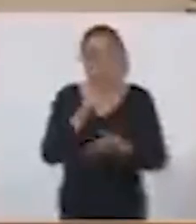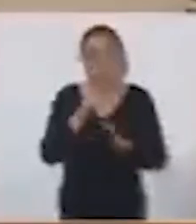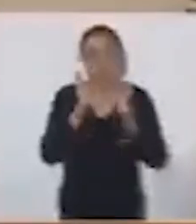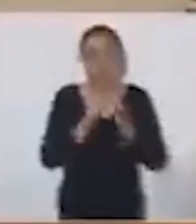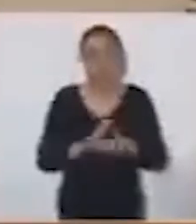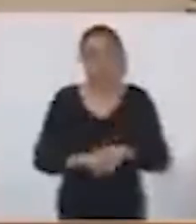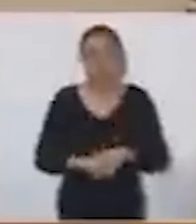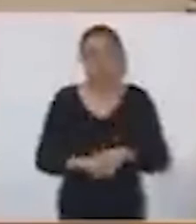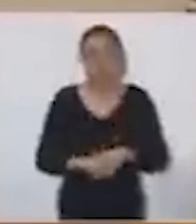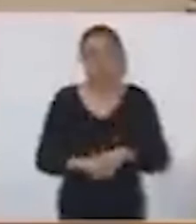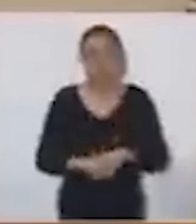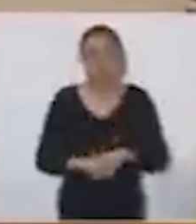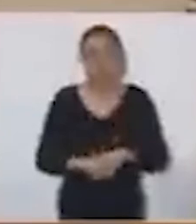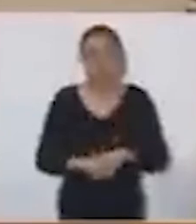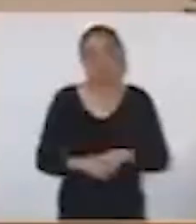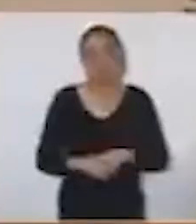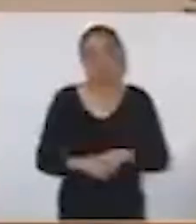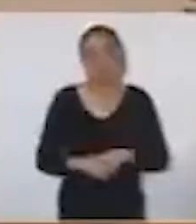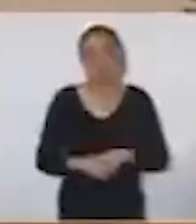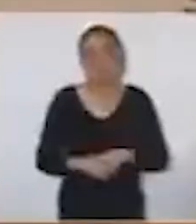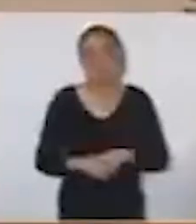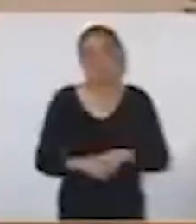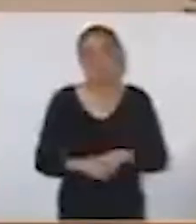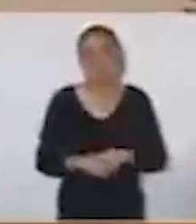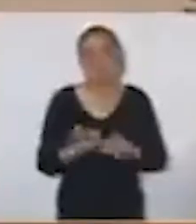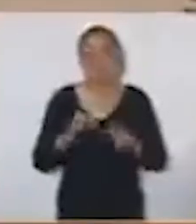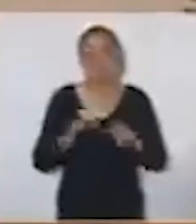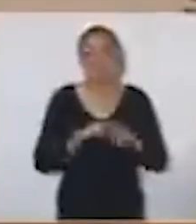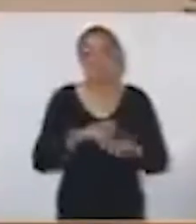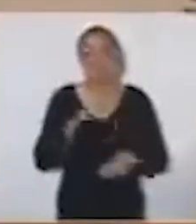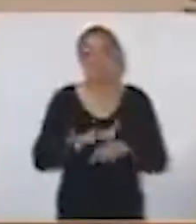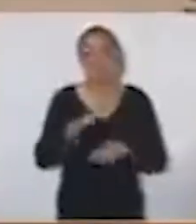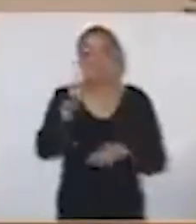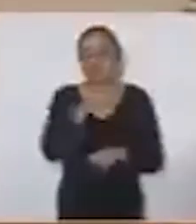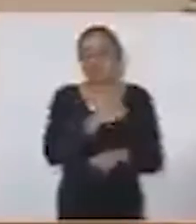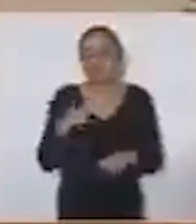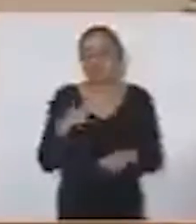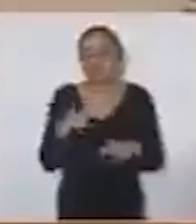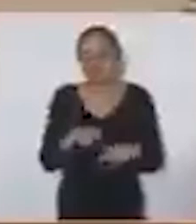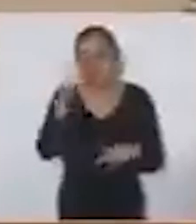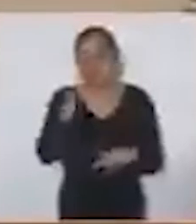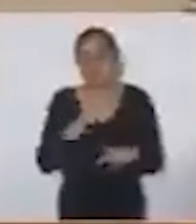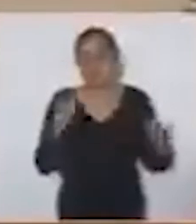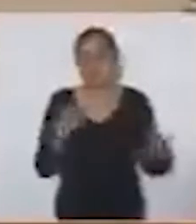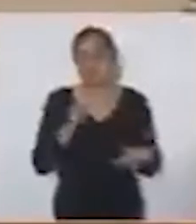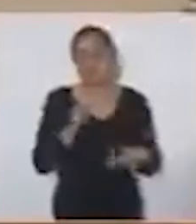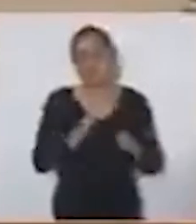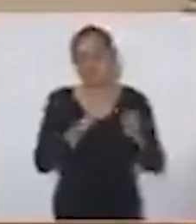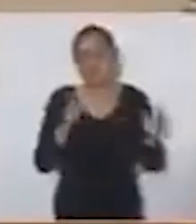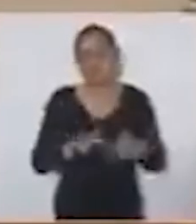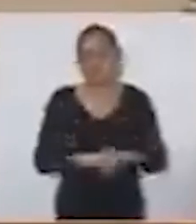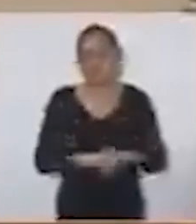y así tenemos nosotros ideas donde las cosas se les van a complicar Eso sí